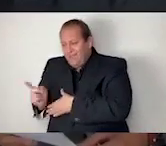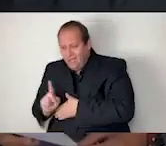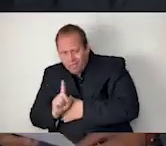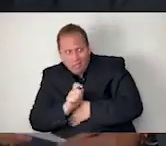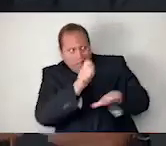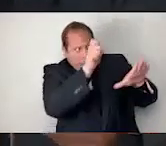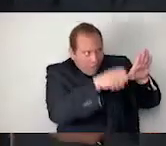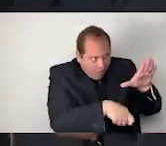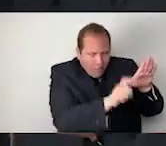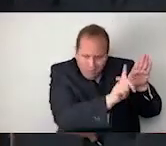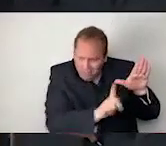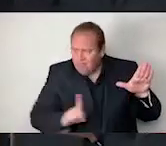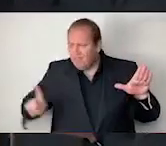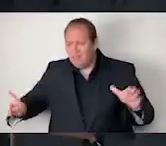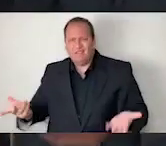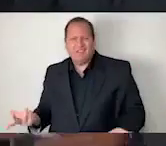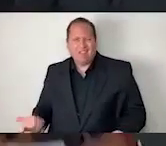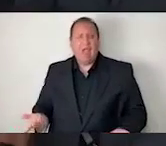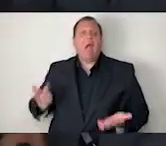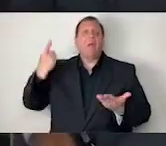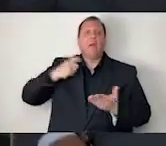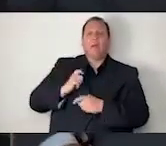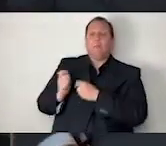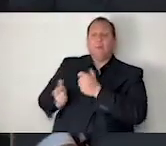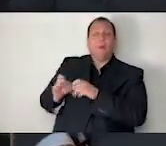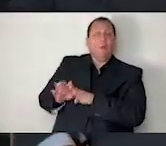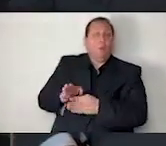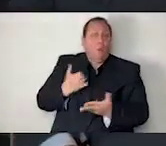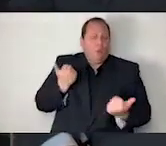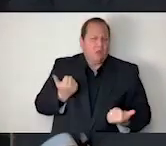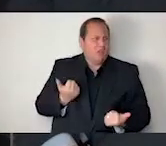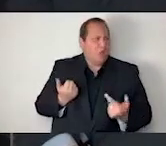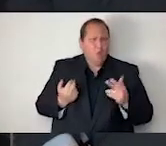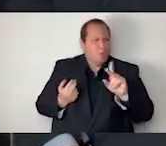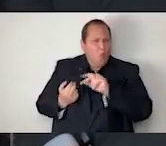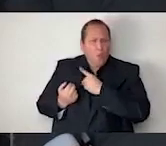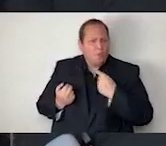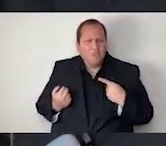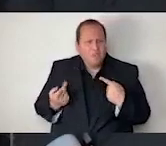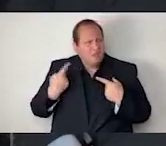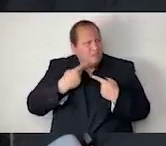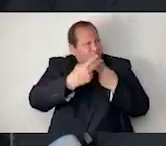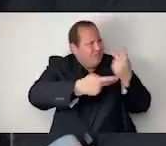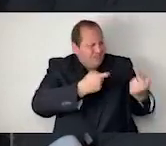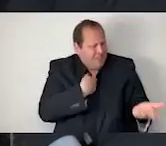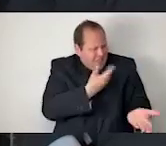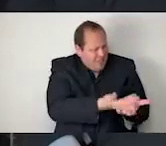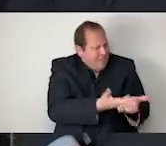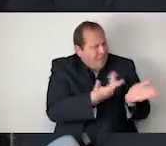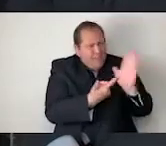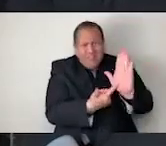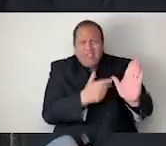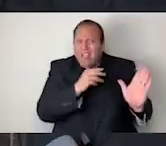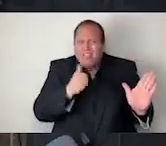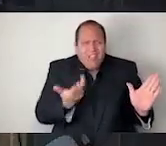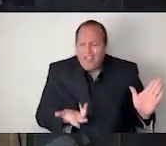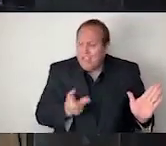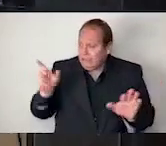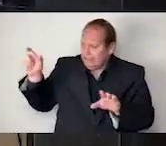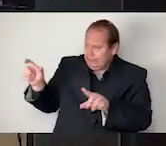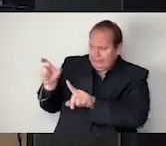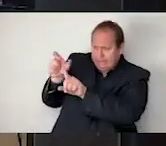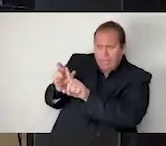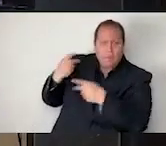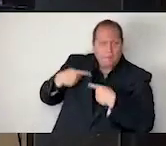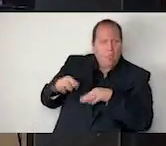justificar pagarles y no tienen por qué tener el trabajador presentar ninguna justificación si es una pero es un trabajador que ya estaba ahí debe estar en la nómina